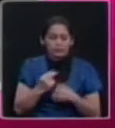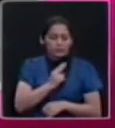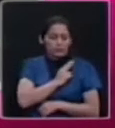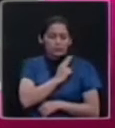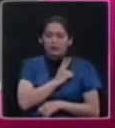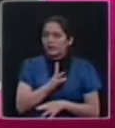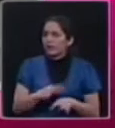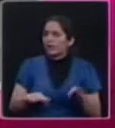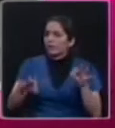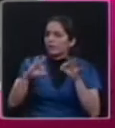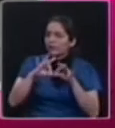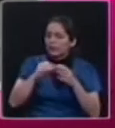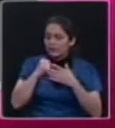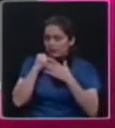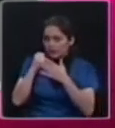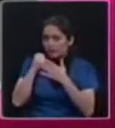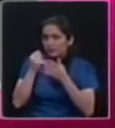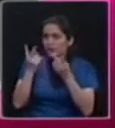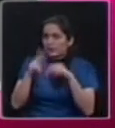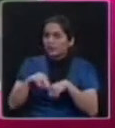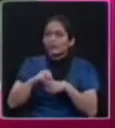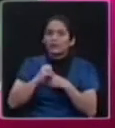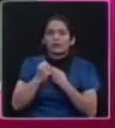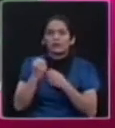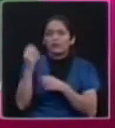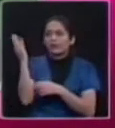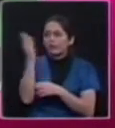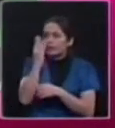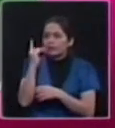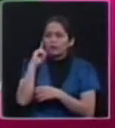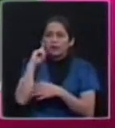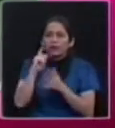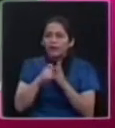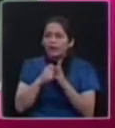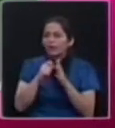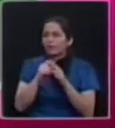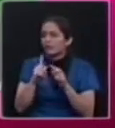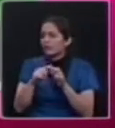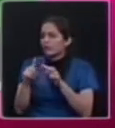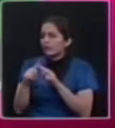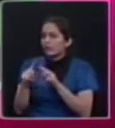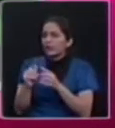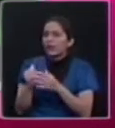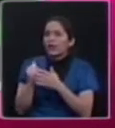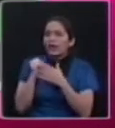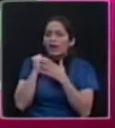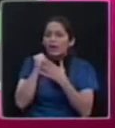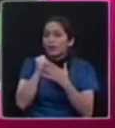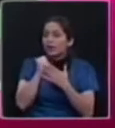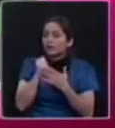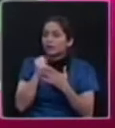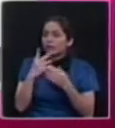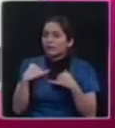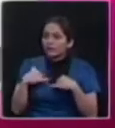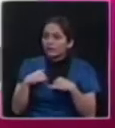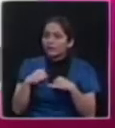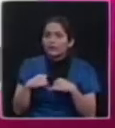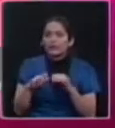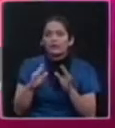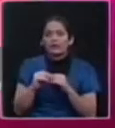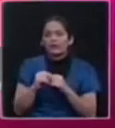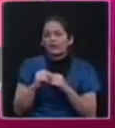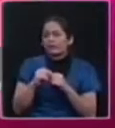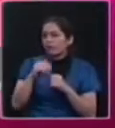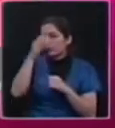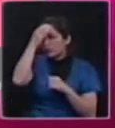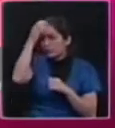los medios de comunicación más, porque nos pueden alertar sobre la posibilidad de consumir otros bienes y servicios culturales. Ahora,